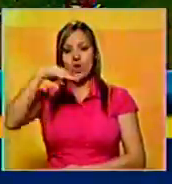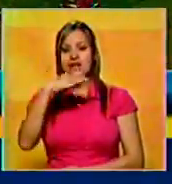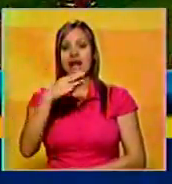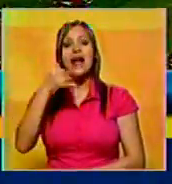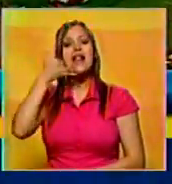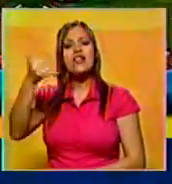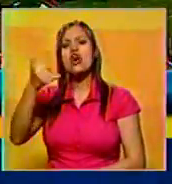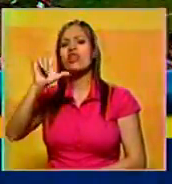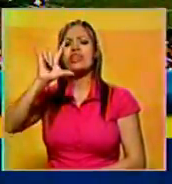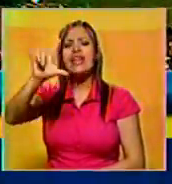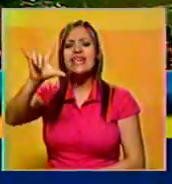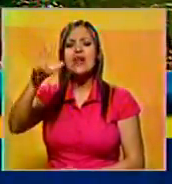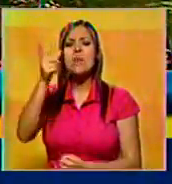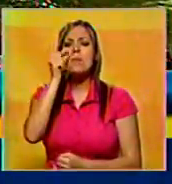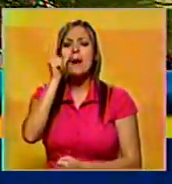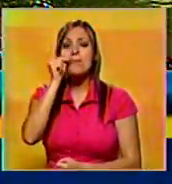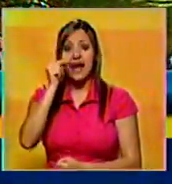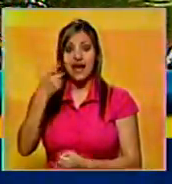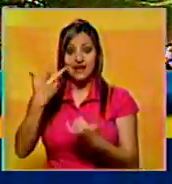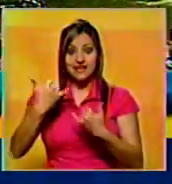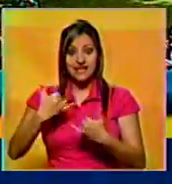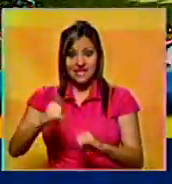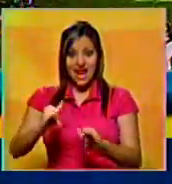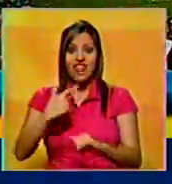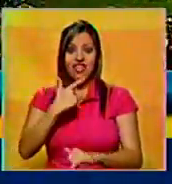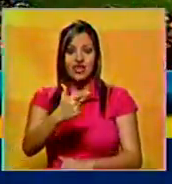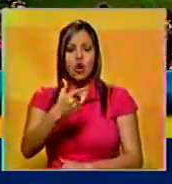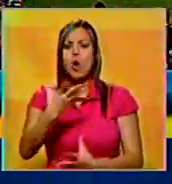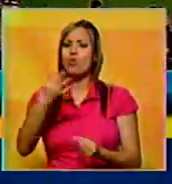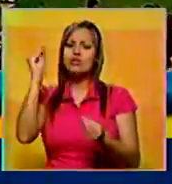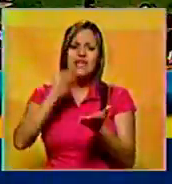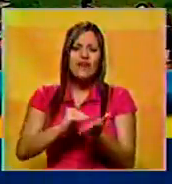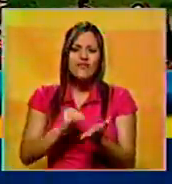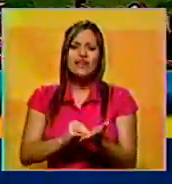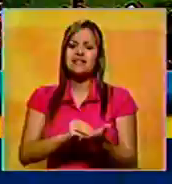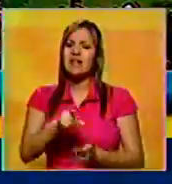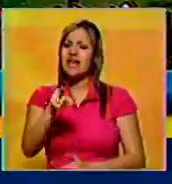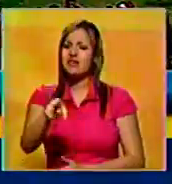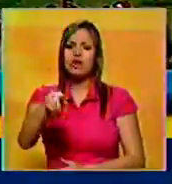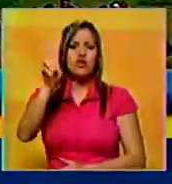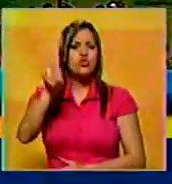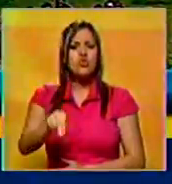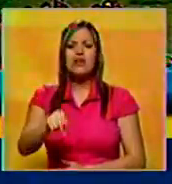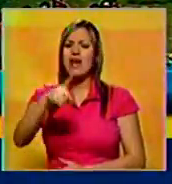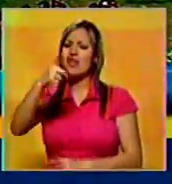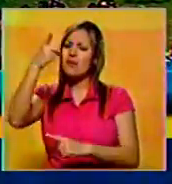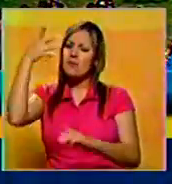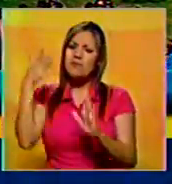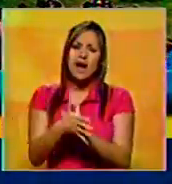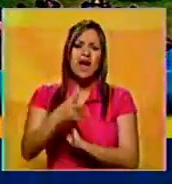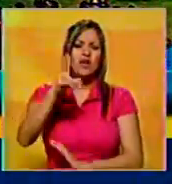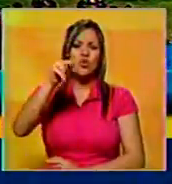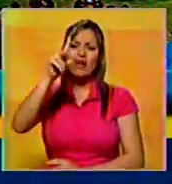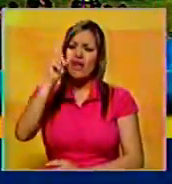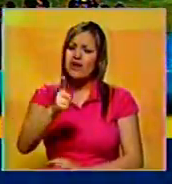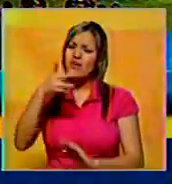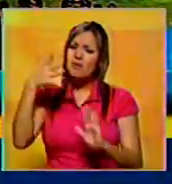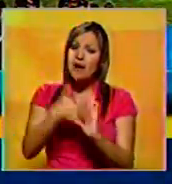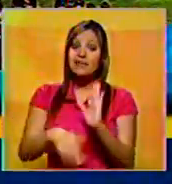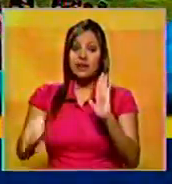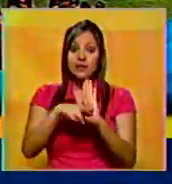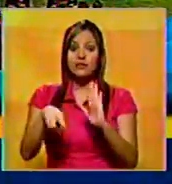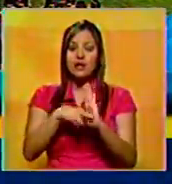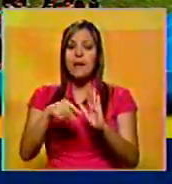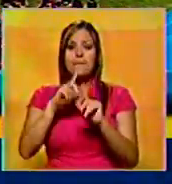le dijo: "Te quiero, papá". Él dijo en numerosas oportunidades: "Esto nunca debió pasar". Le preguntamos que cuál